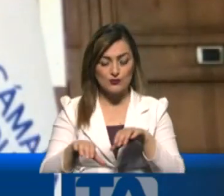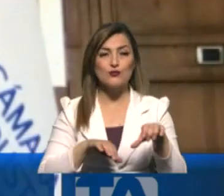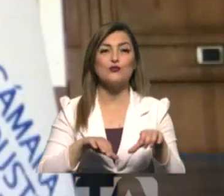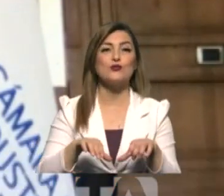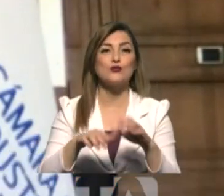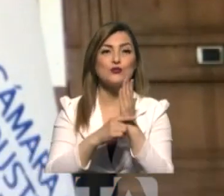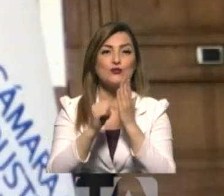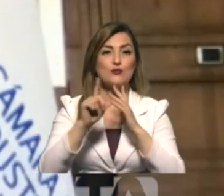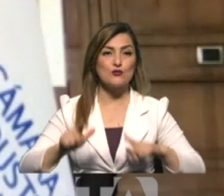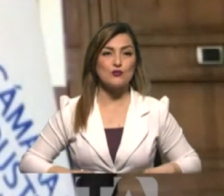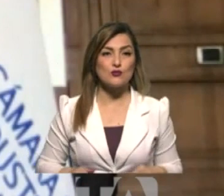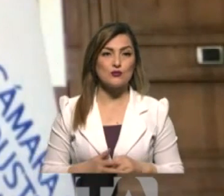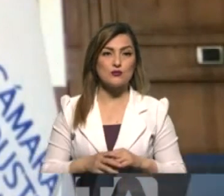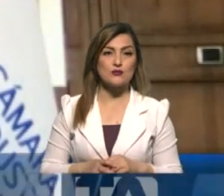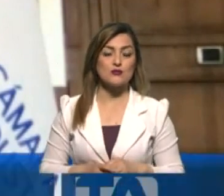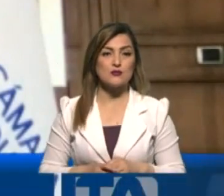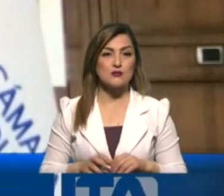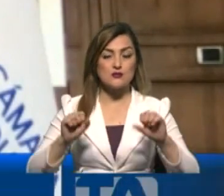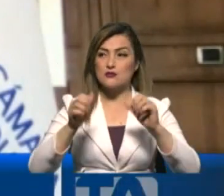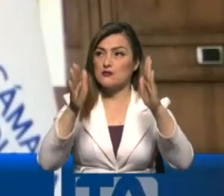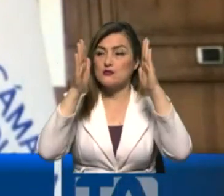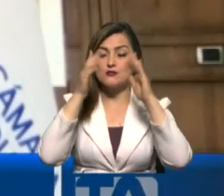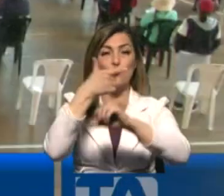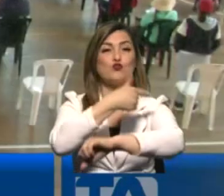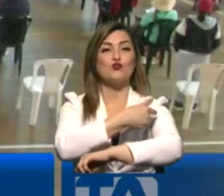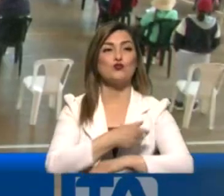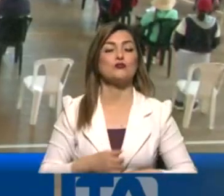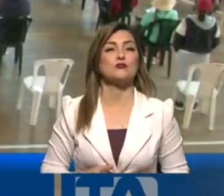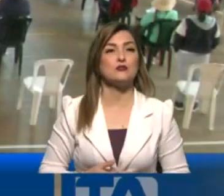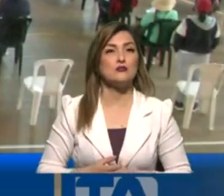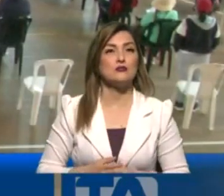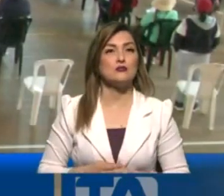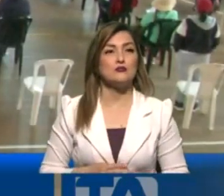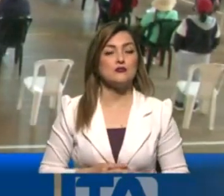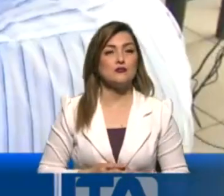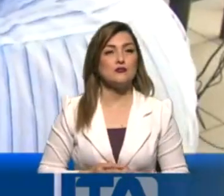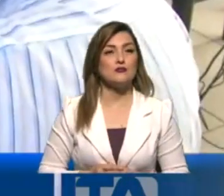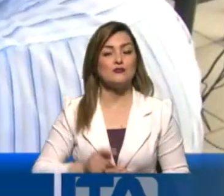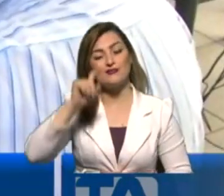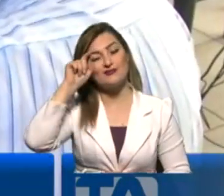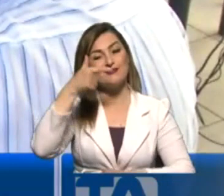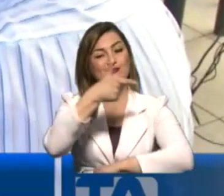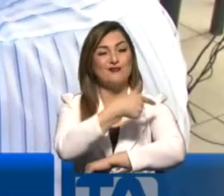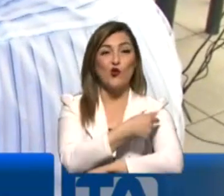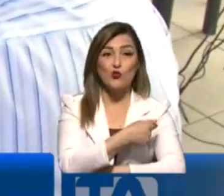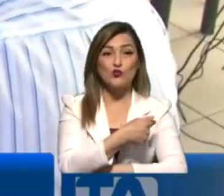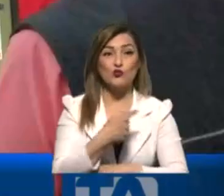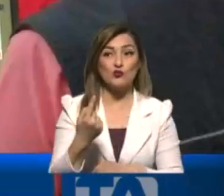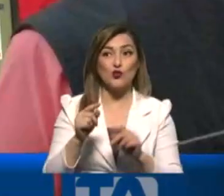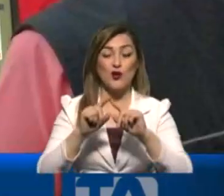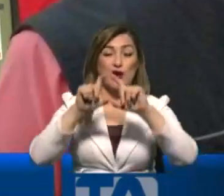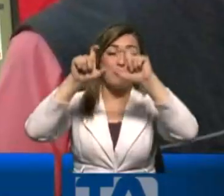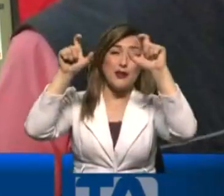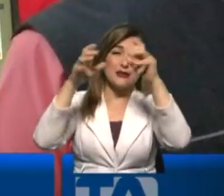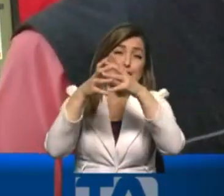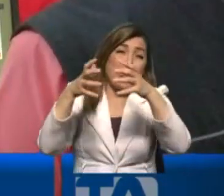coordinadamente con el Ministerio de Salud podamos así atender la vacunación. Recuerdan que la vacunación no es solo para las grandes